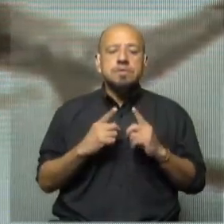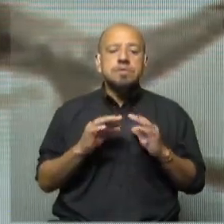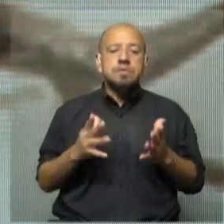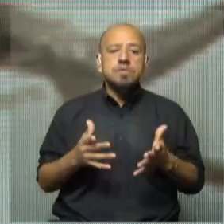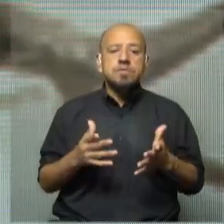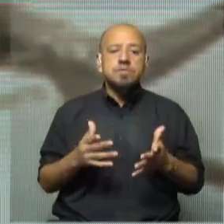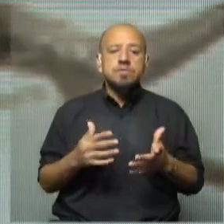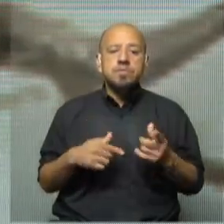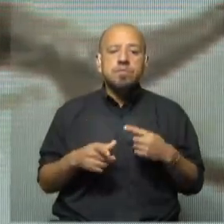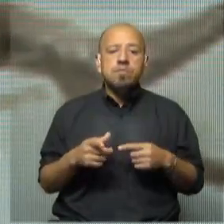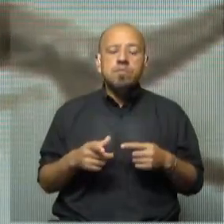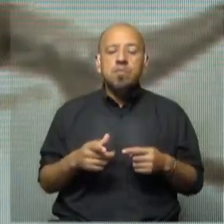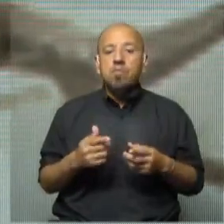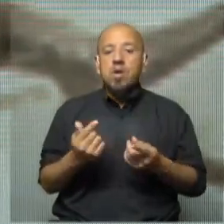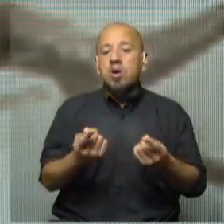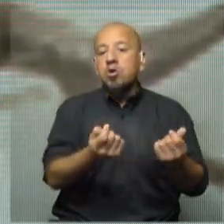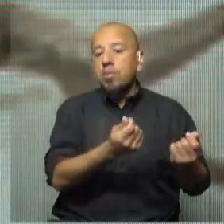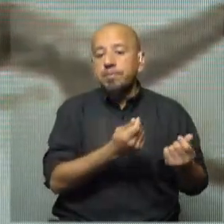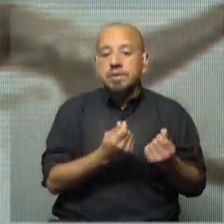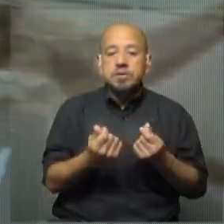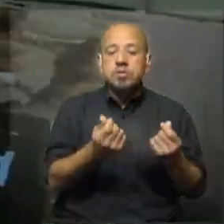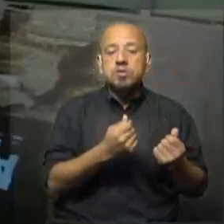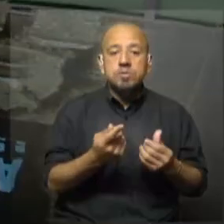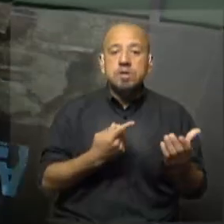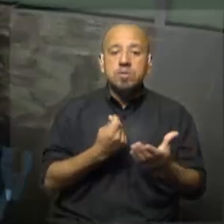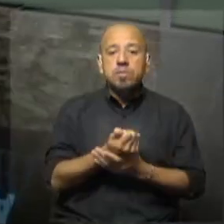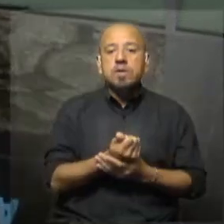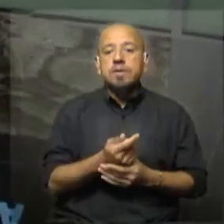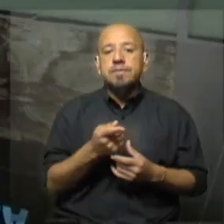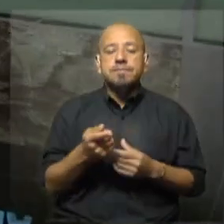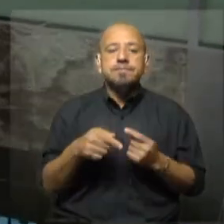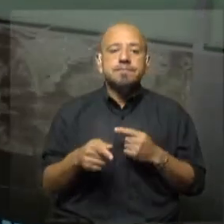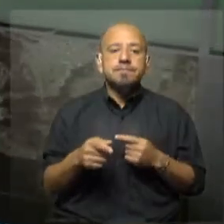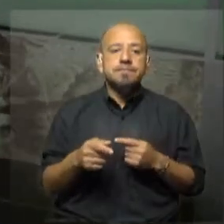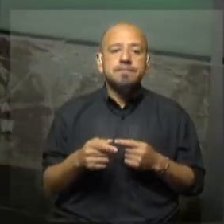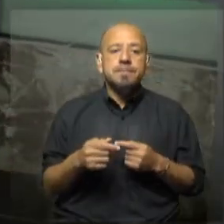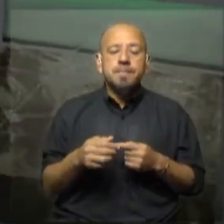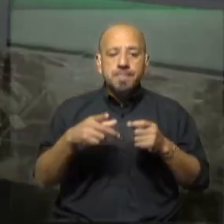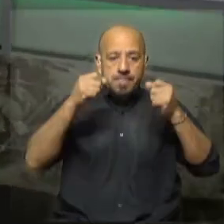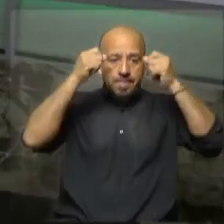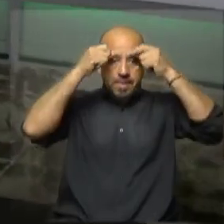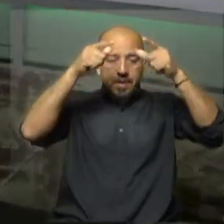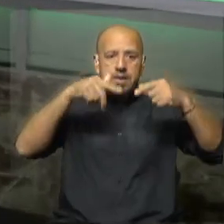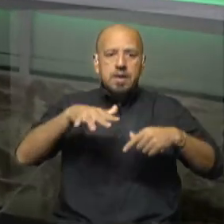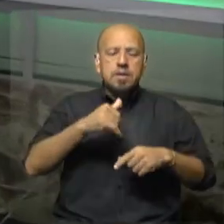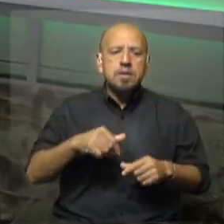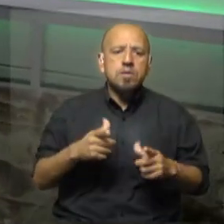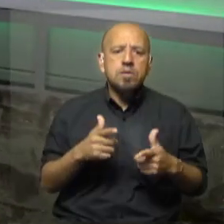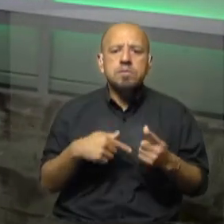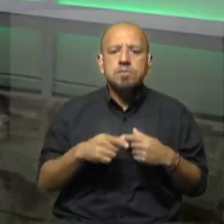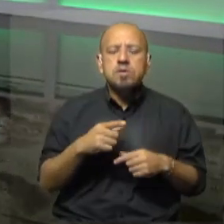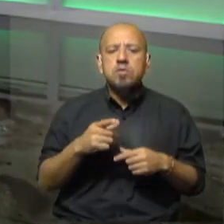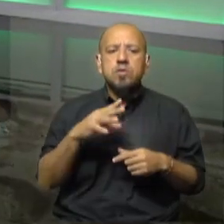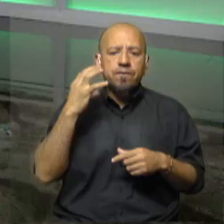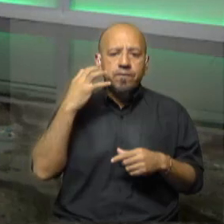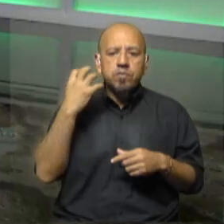pasar, sobre todo con los precios de consumo de algunas cuestiones vinculadas? La ganadería, ponele que no afecta tanto, pero frutas y